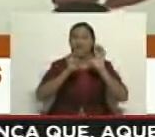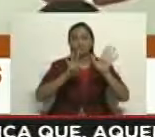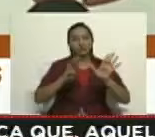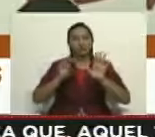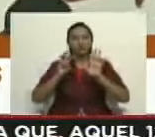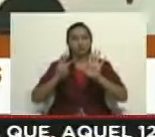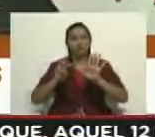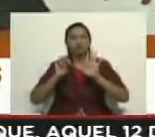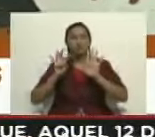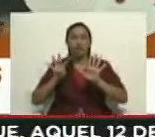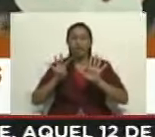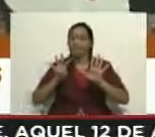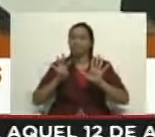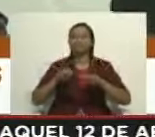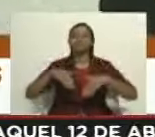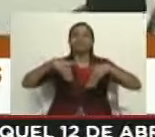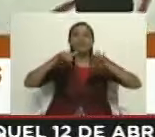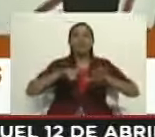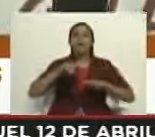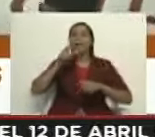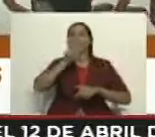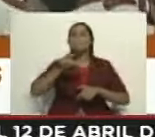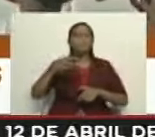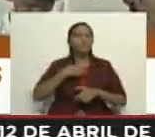Armada. Y como la Fuerza Armada